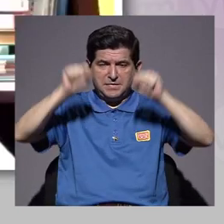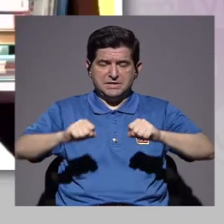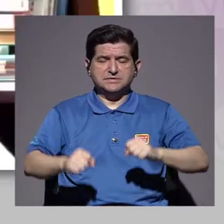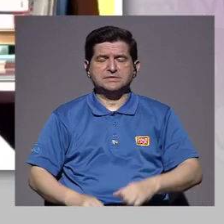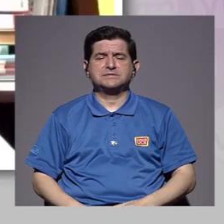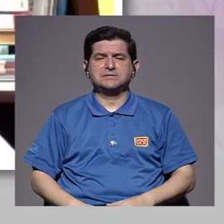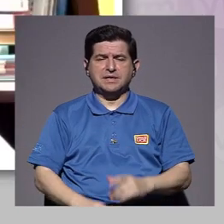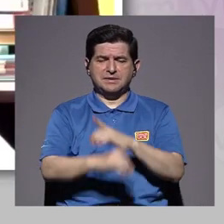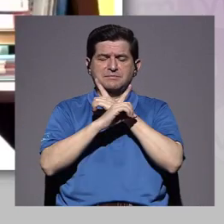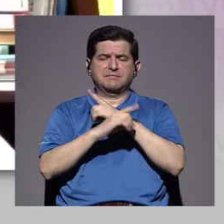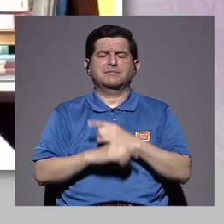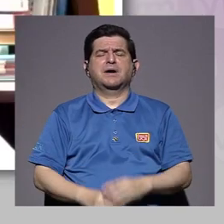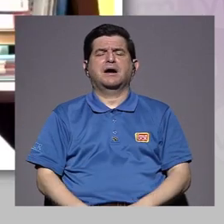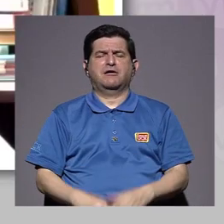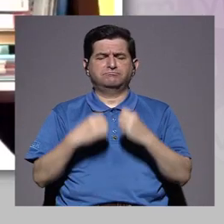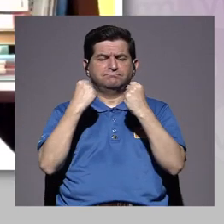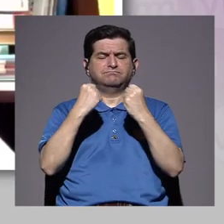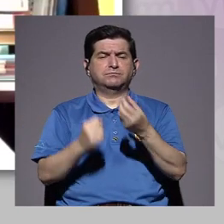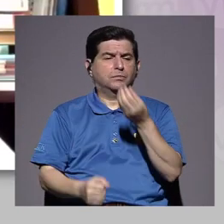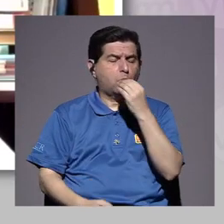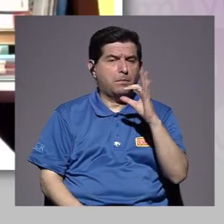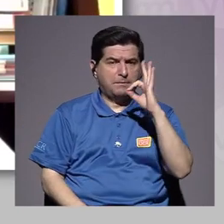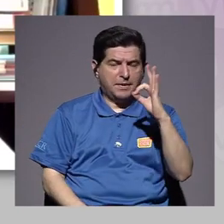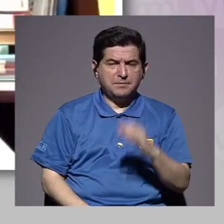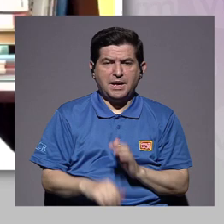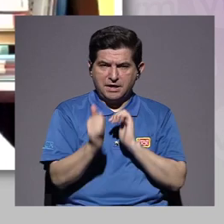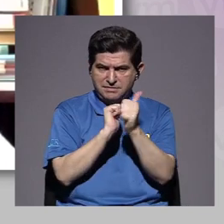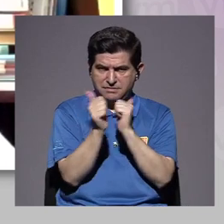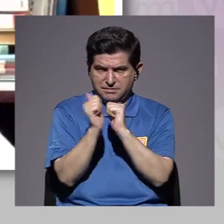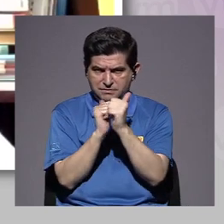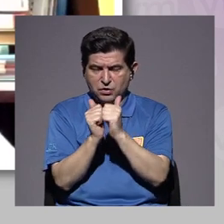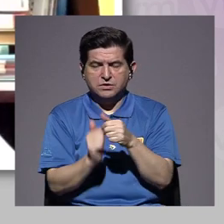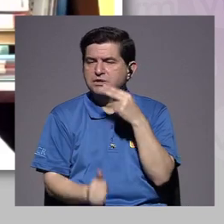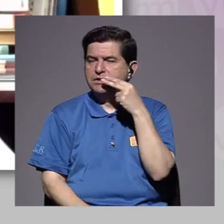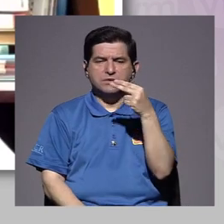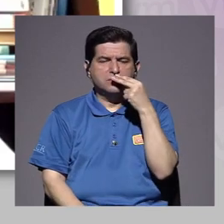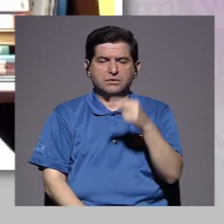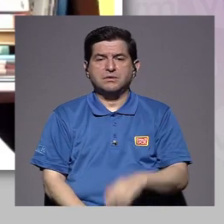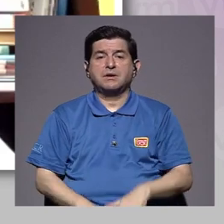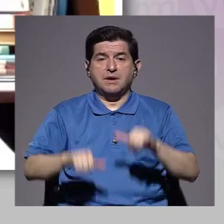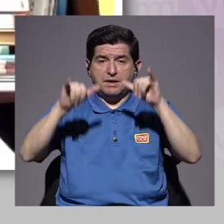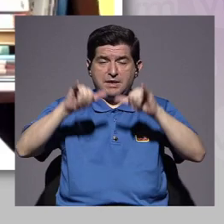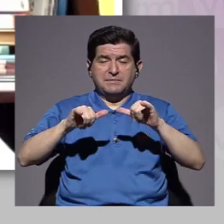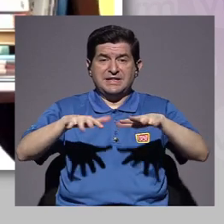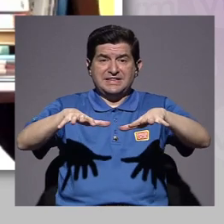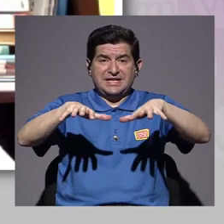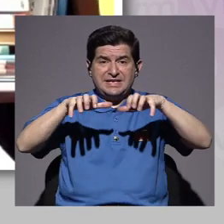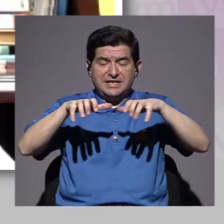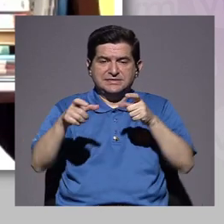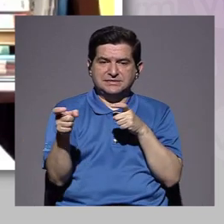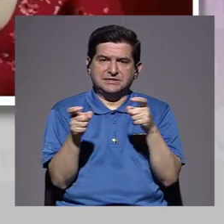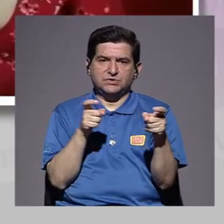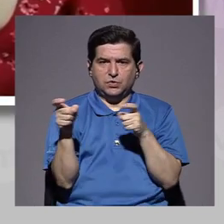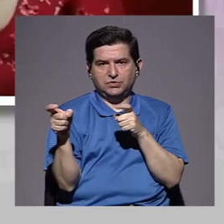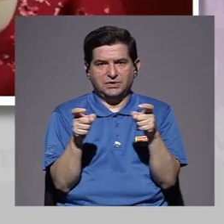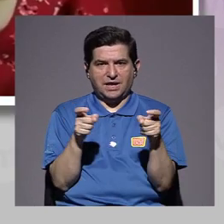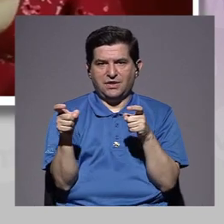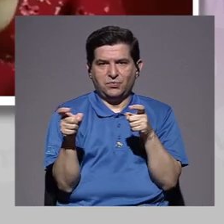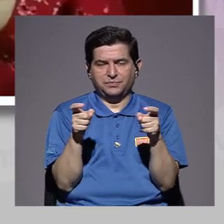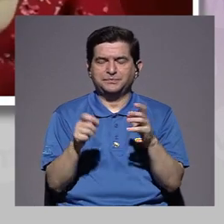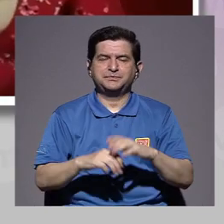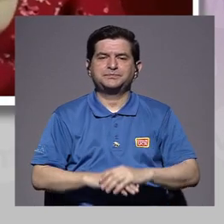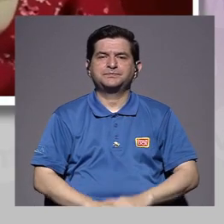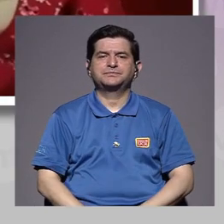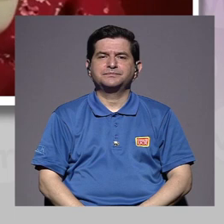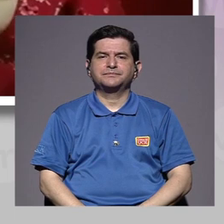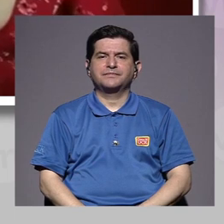fuerte. Es comer bien, hacer ejercicio, no fumar y mantener el estrés bajo control. Doctora,